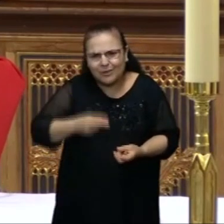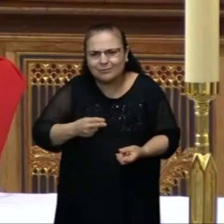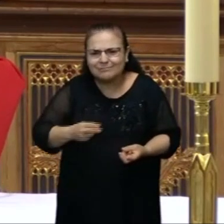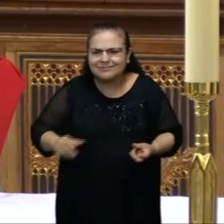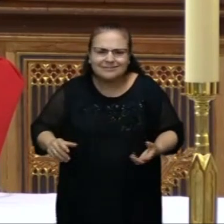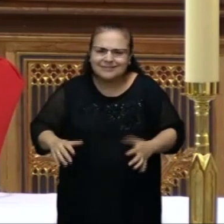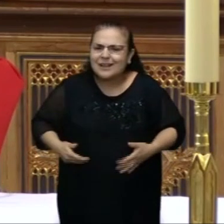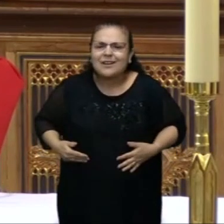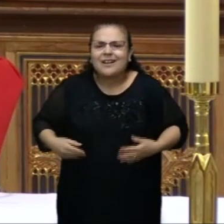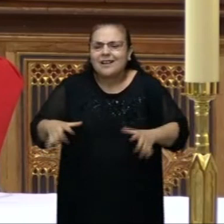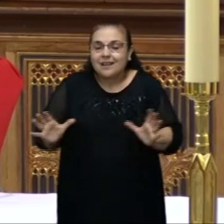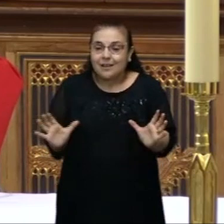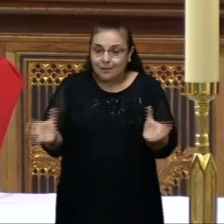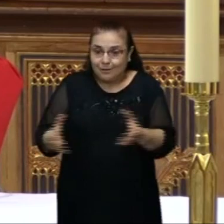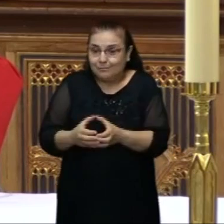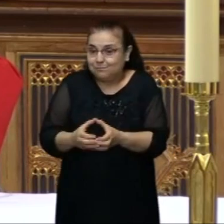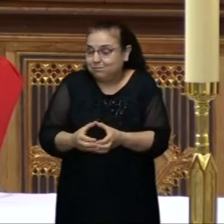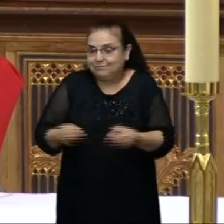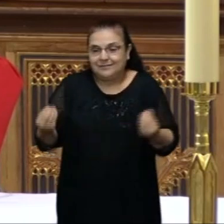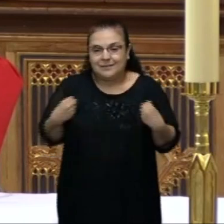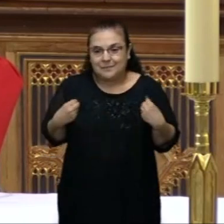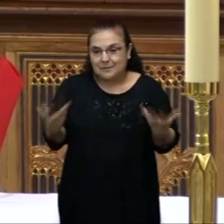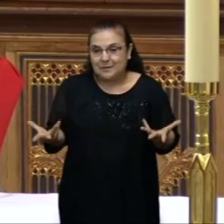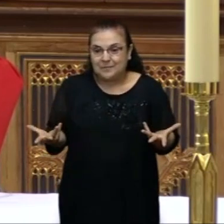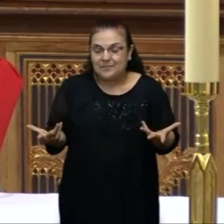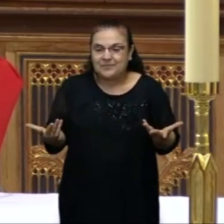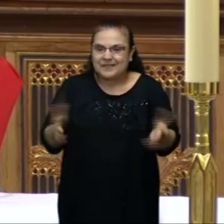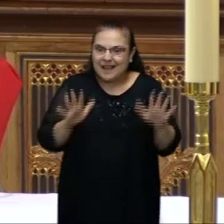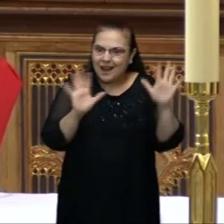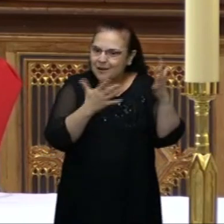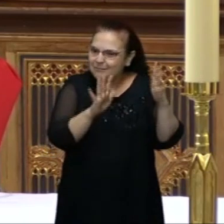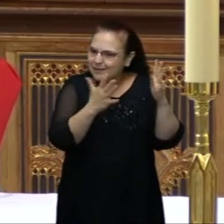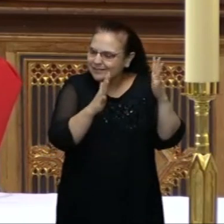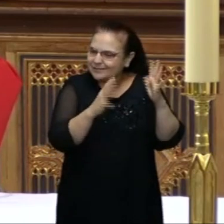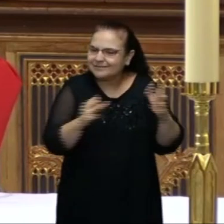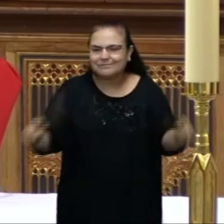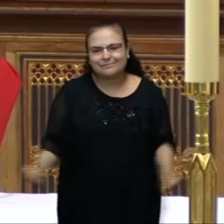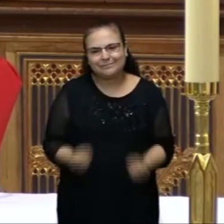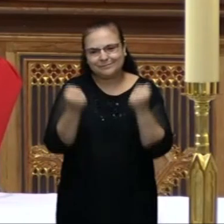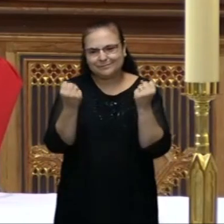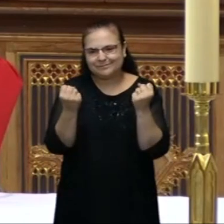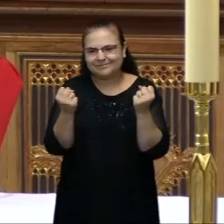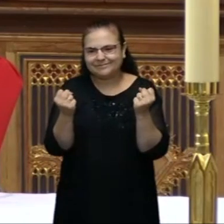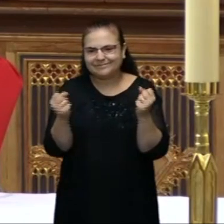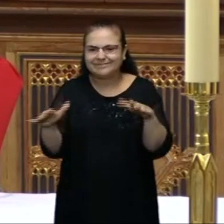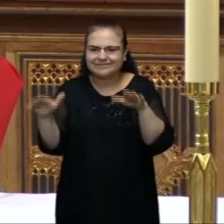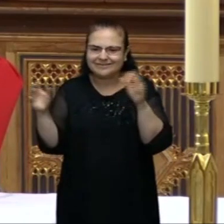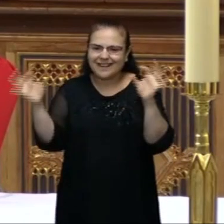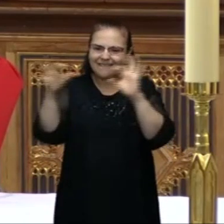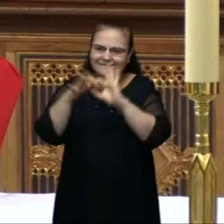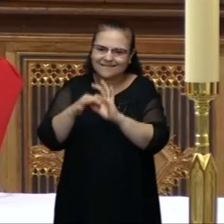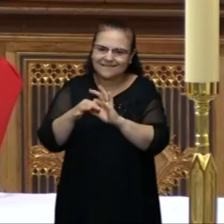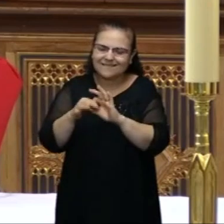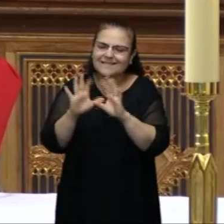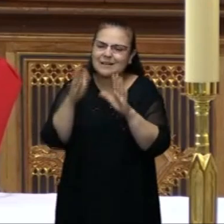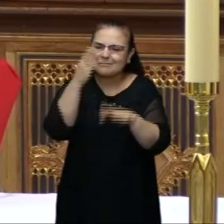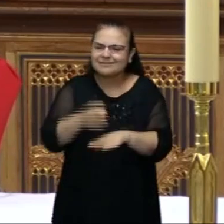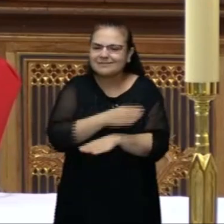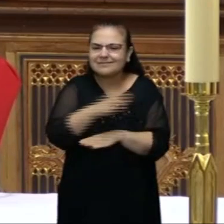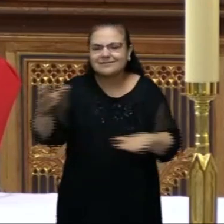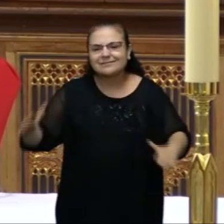las criaturas, con justicia te alaban todos los redimidos y unánimes te bendicen tus